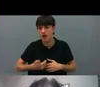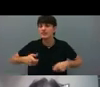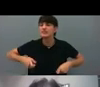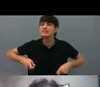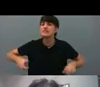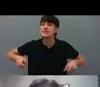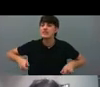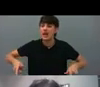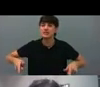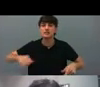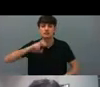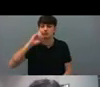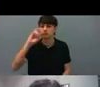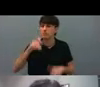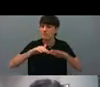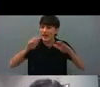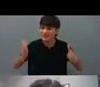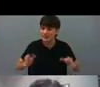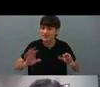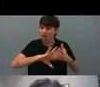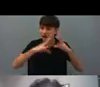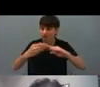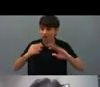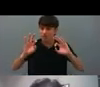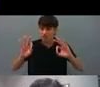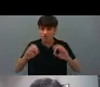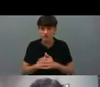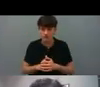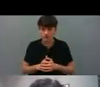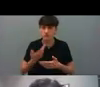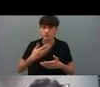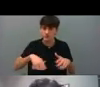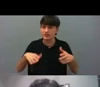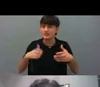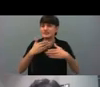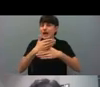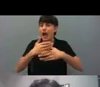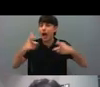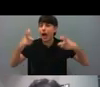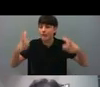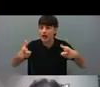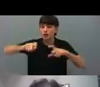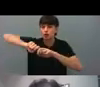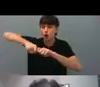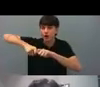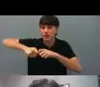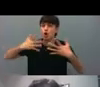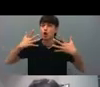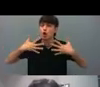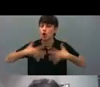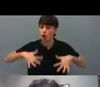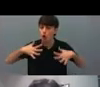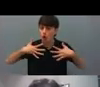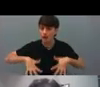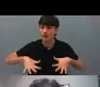bipedestadores, siempre que pudieran montarse con tableros y tornillos, y ropas, elementos